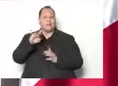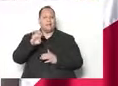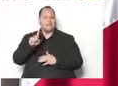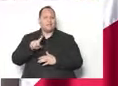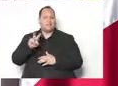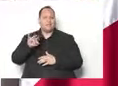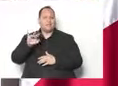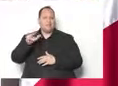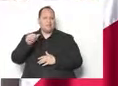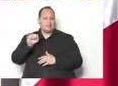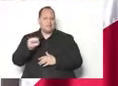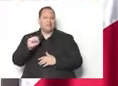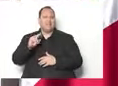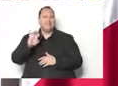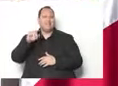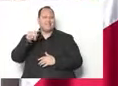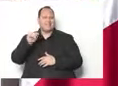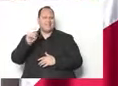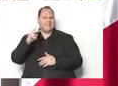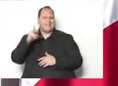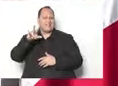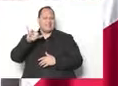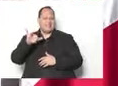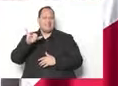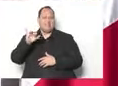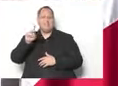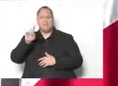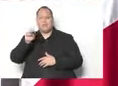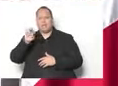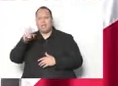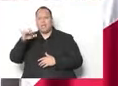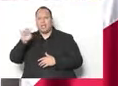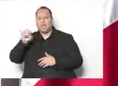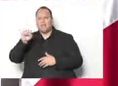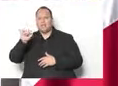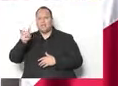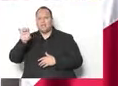Vivas, Next Energy de México, SADCB, representante común del consorcio.